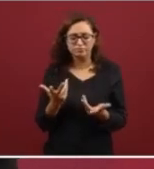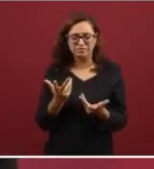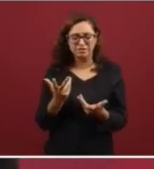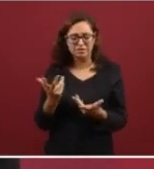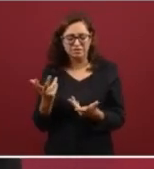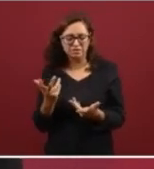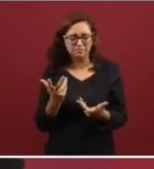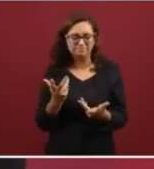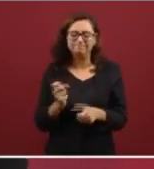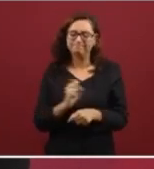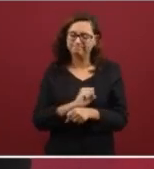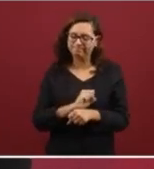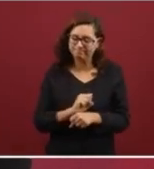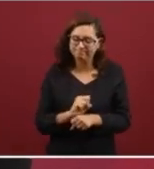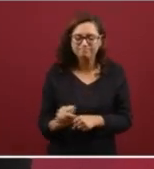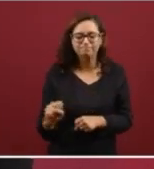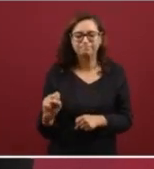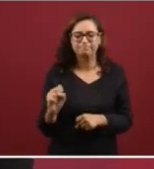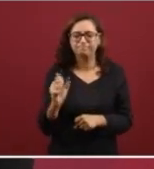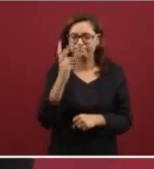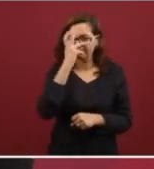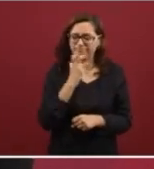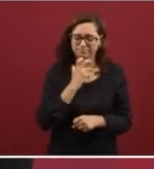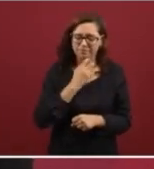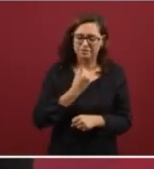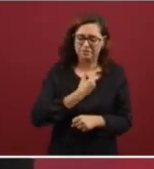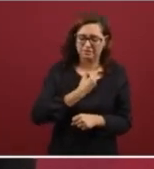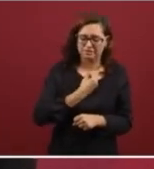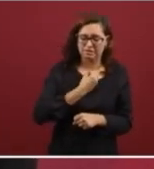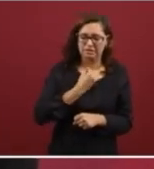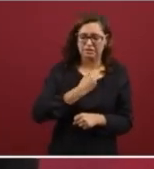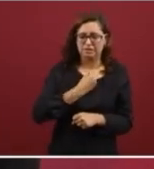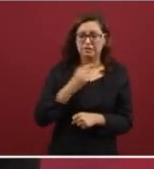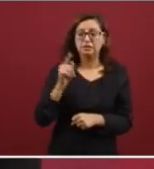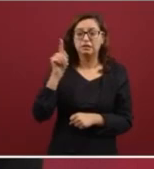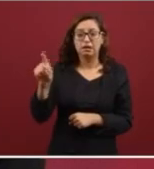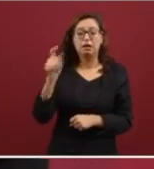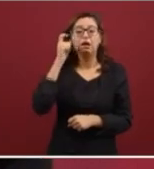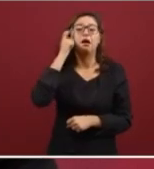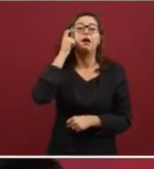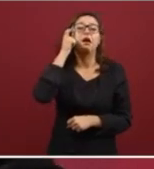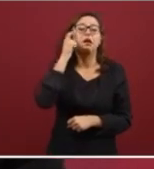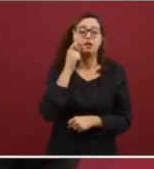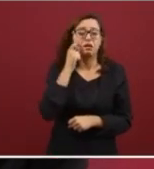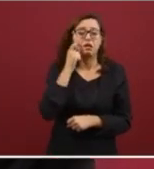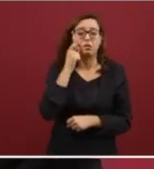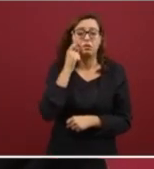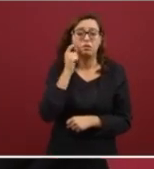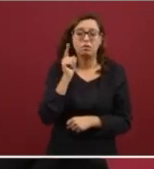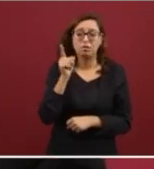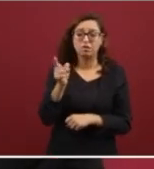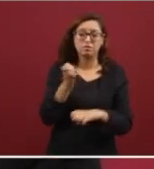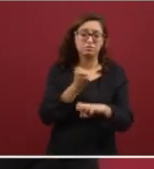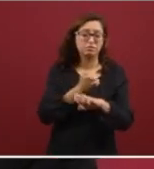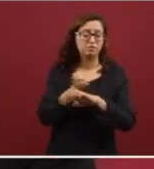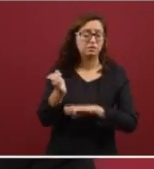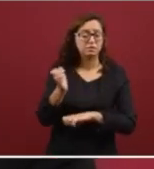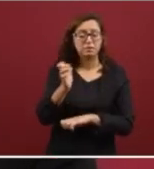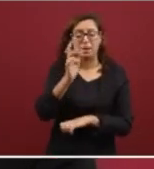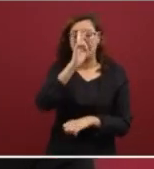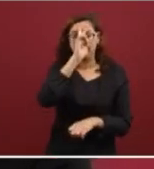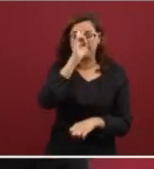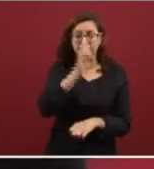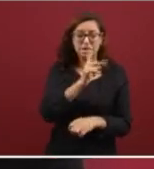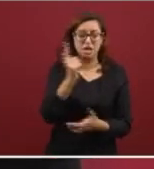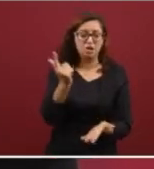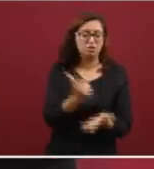suave, es el estado con los niveles más altos